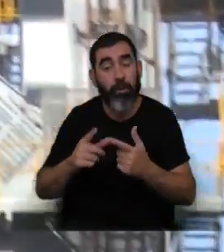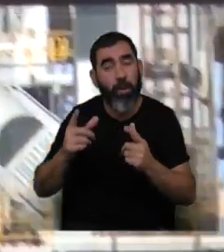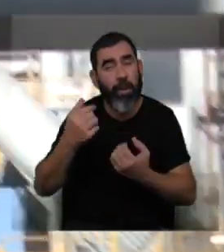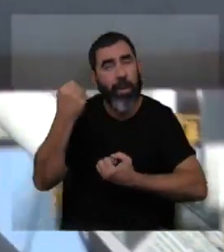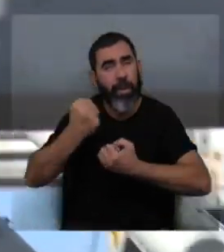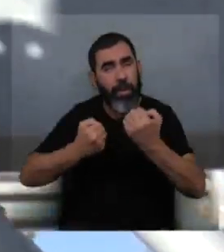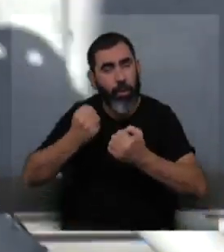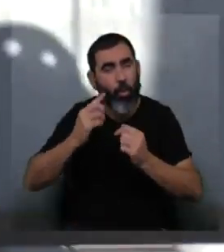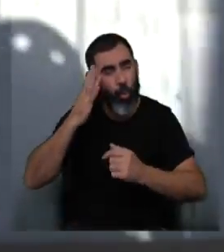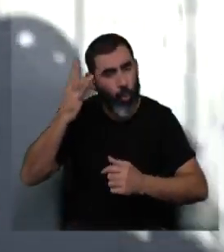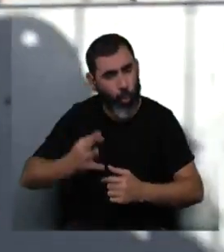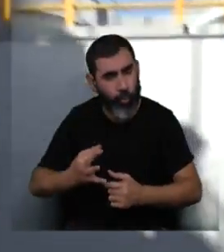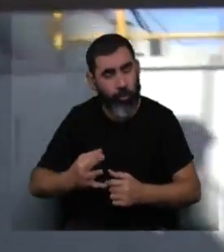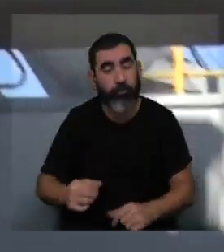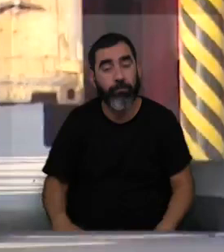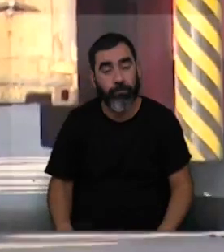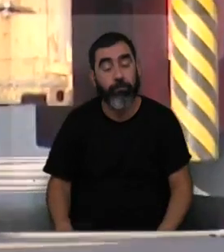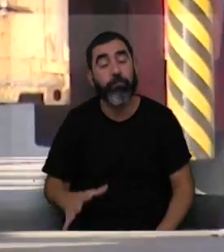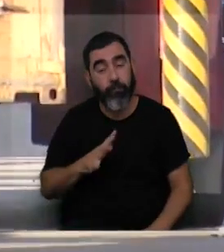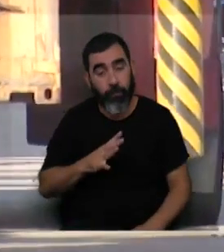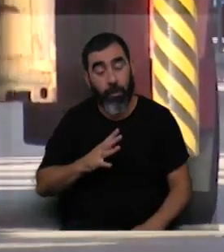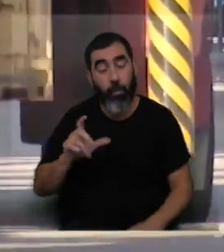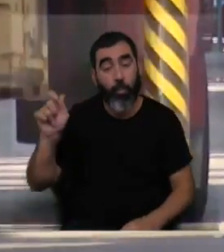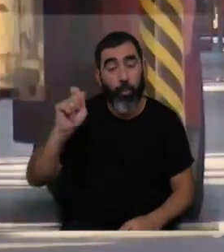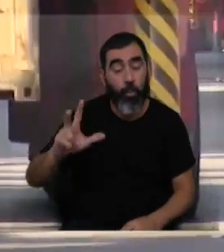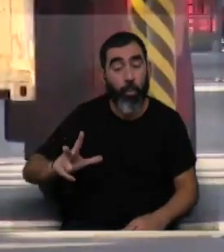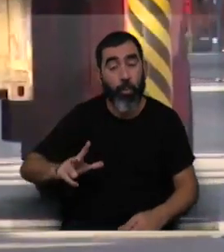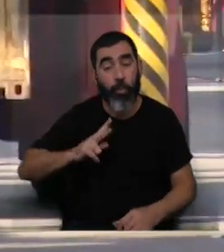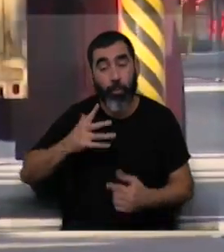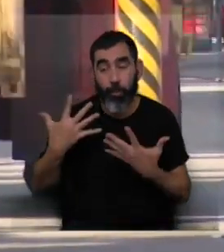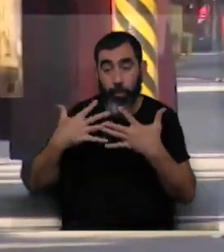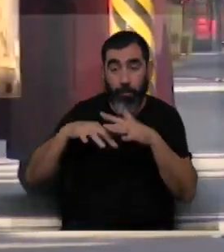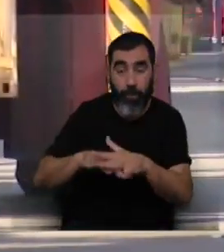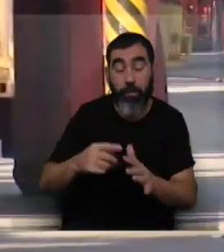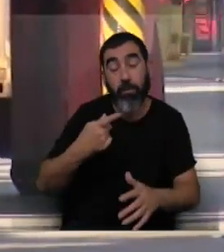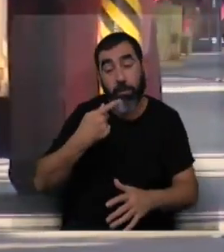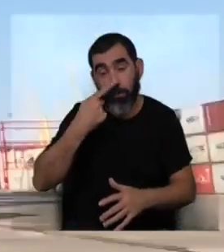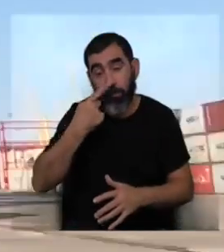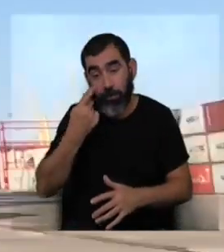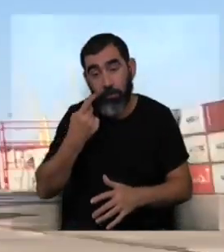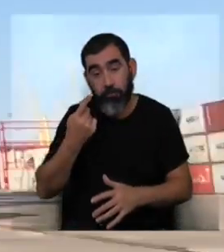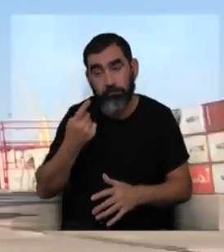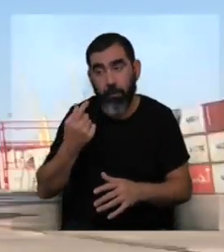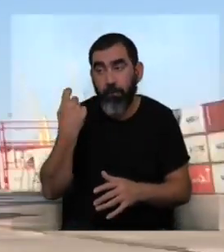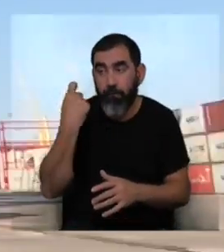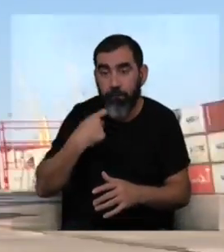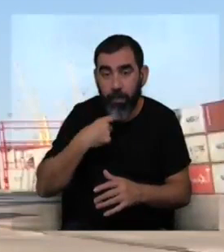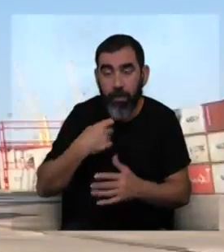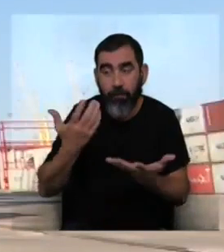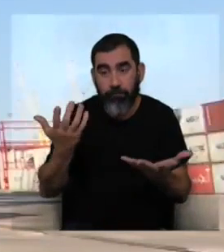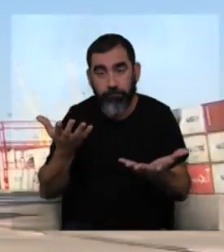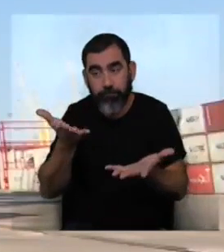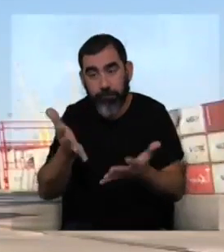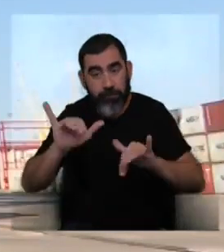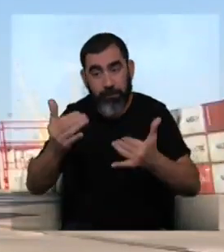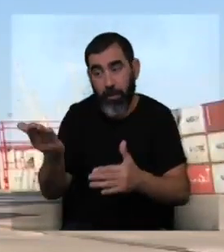Cámara de Industria también. O sea, había una cuestión público-privada interesante. Hace falta que eso